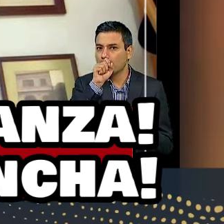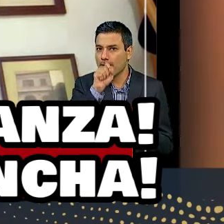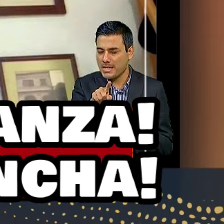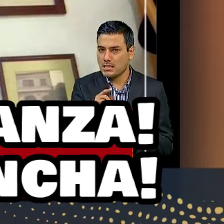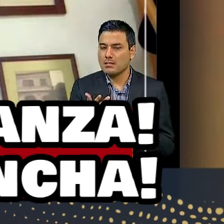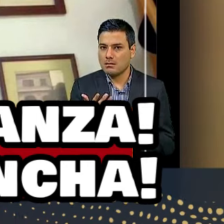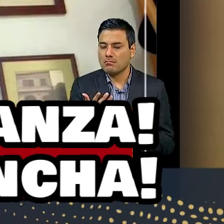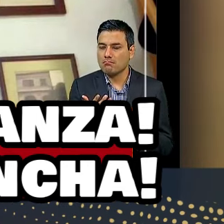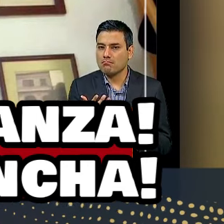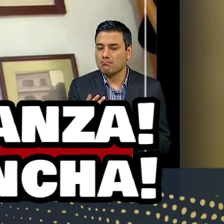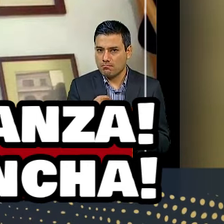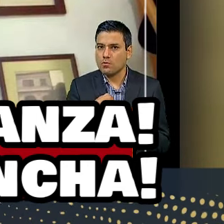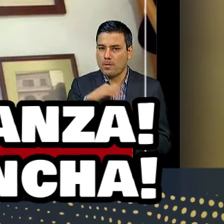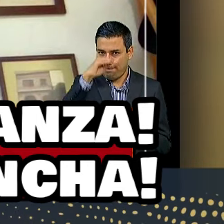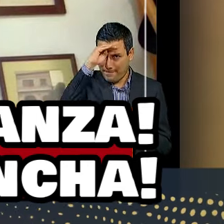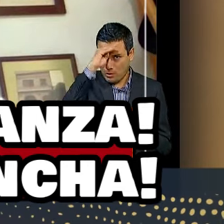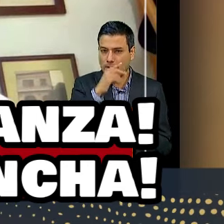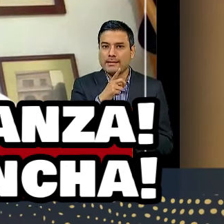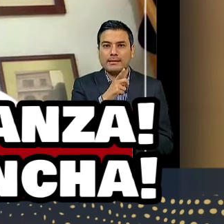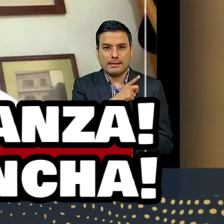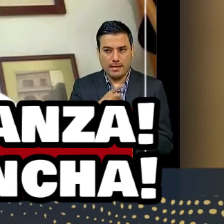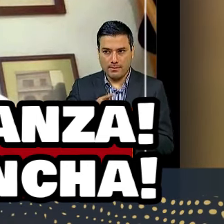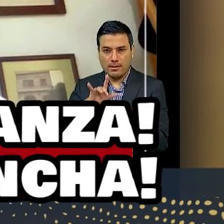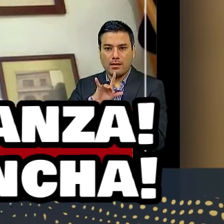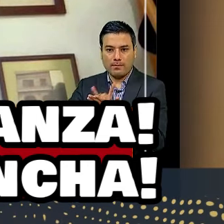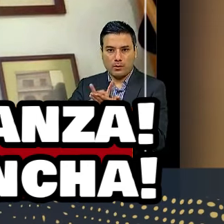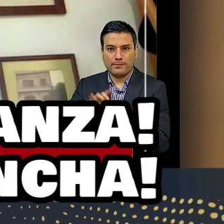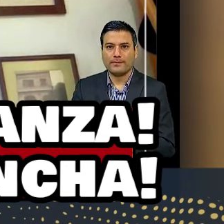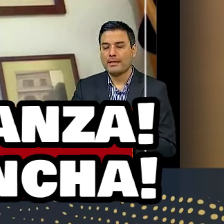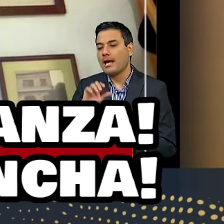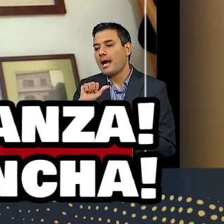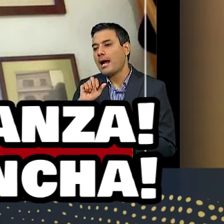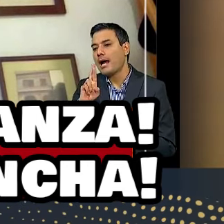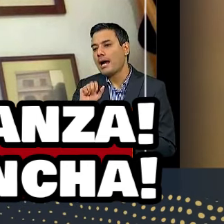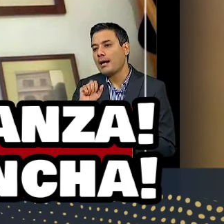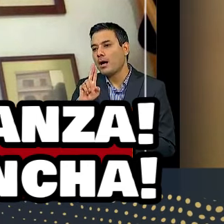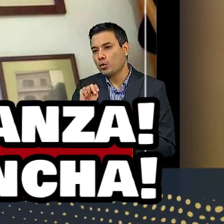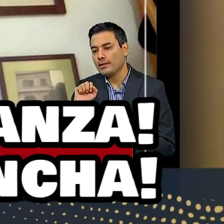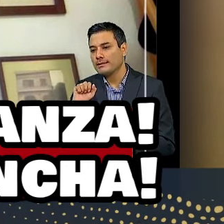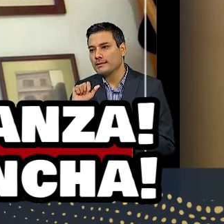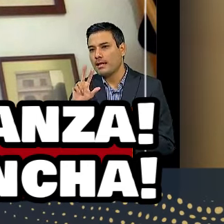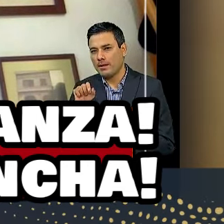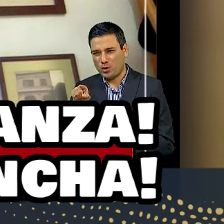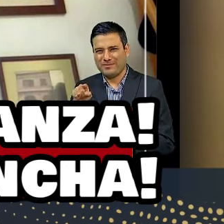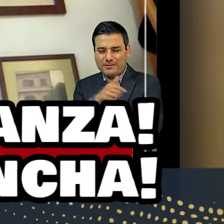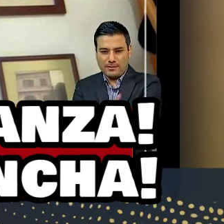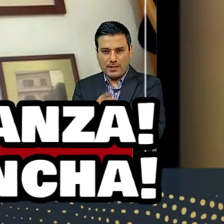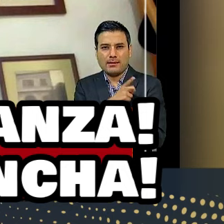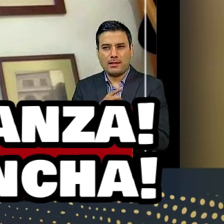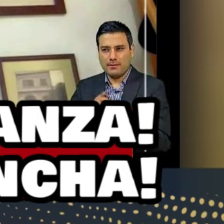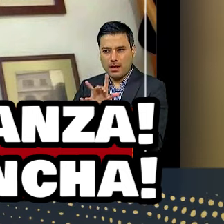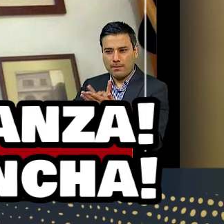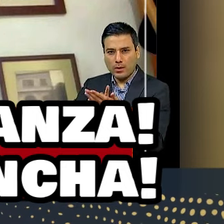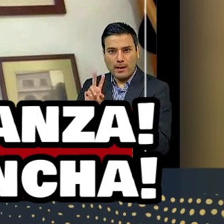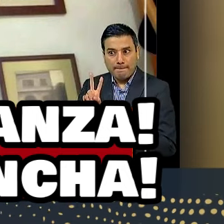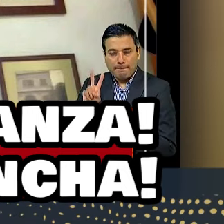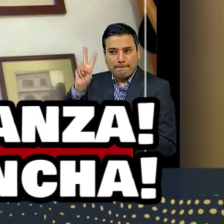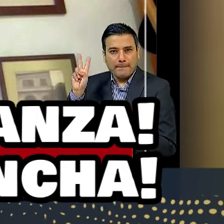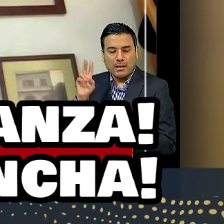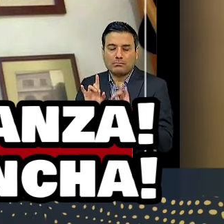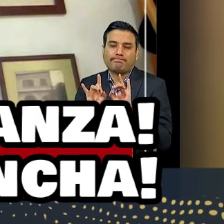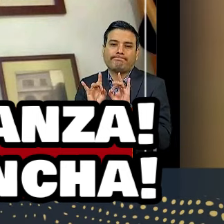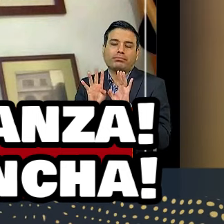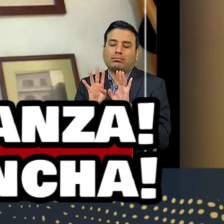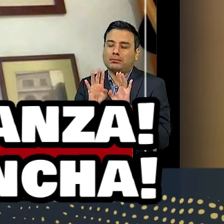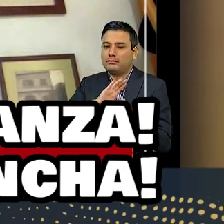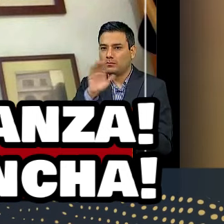parece requiere toda nuestra solidaridad para la familia de arón Salvador Ramírez Benítez eso aconteció el pasado viernes y para su familia nuestras